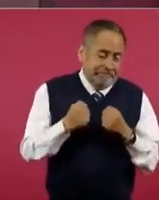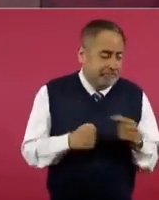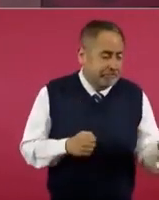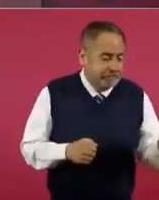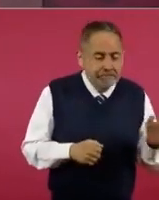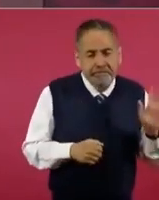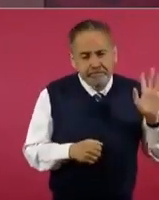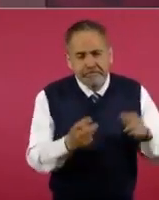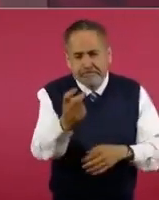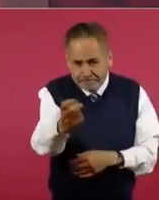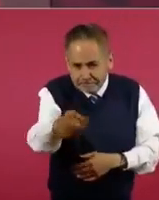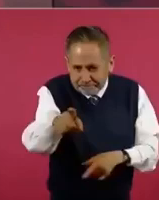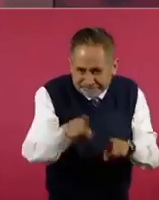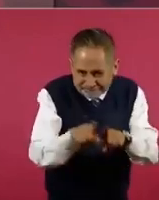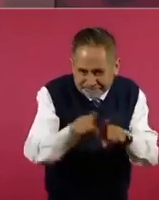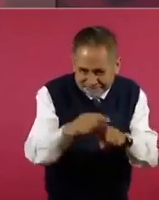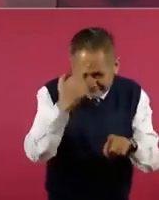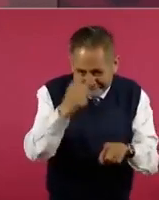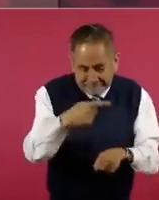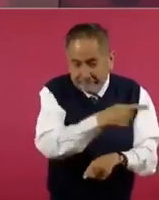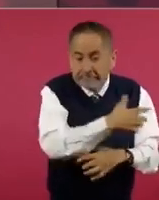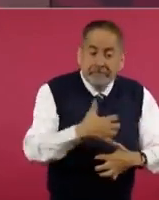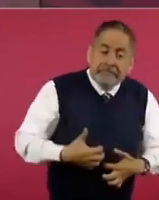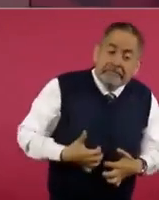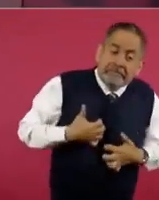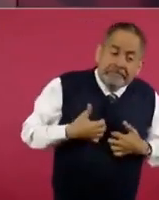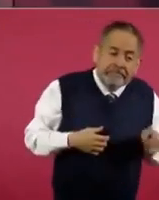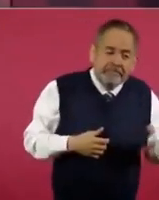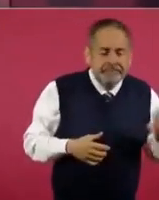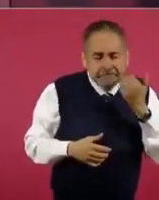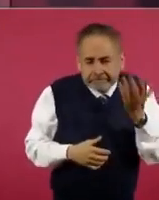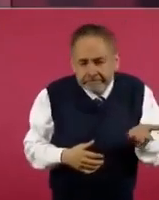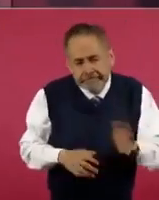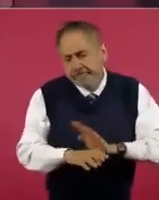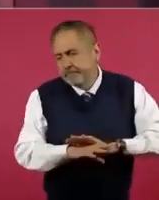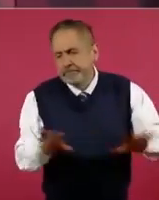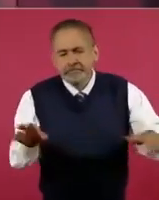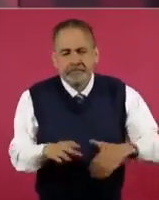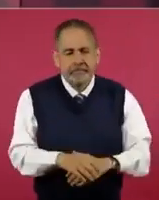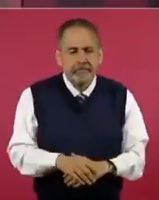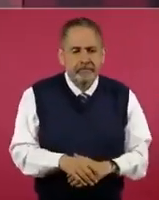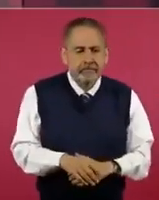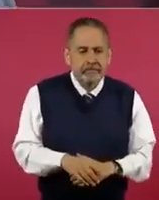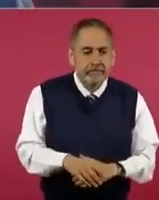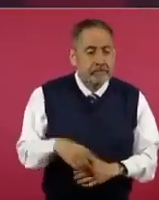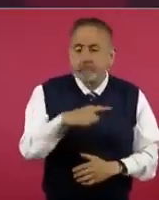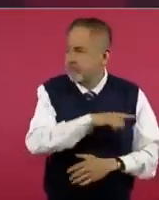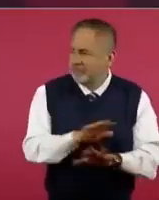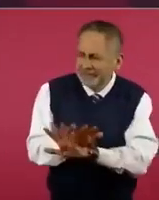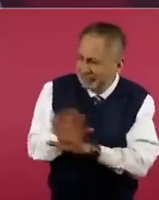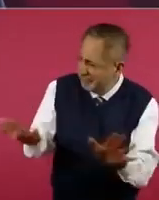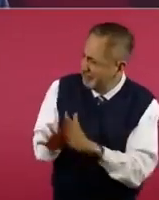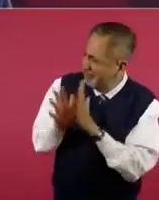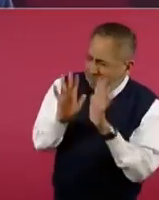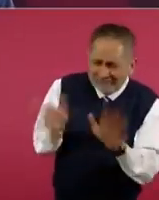Por esto mismo, ellos quisieran que no cambiara nada.